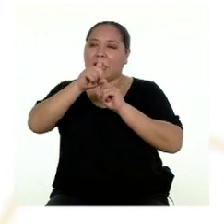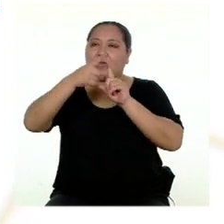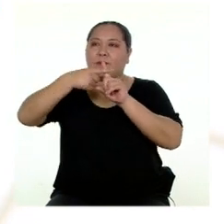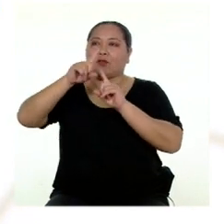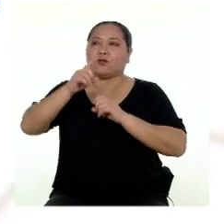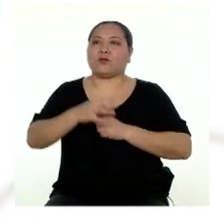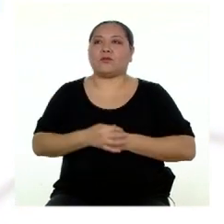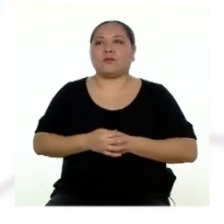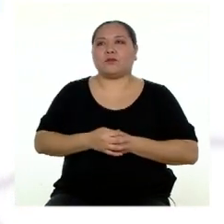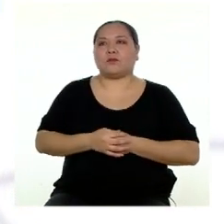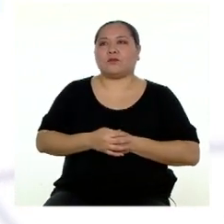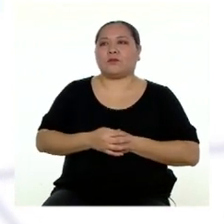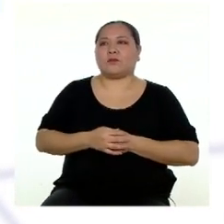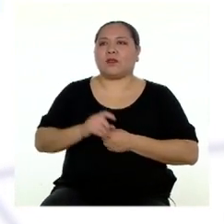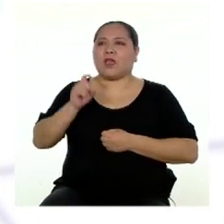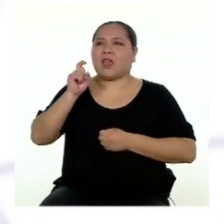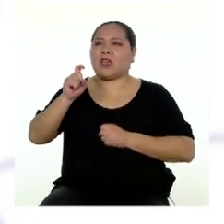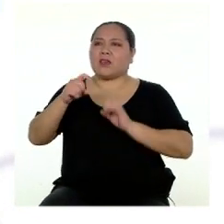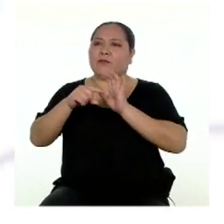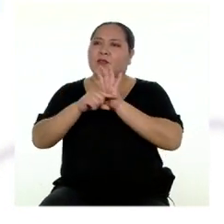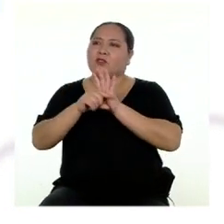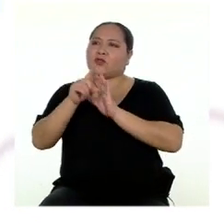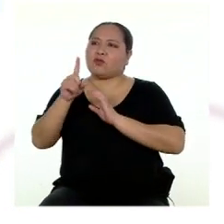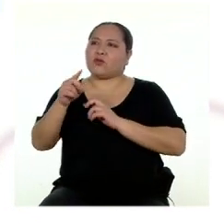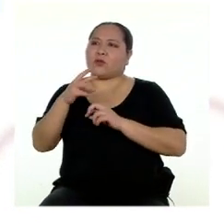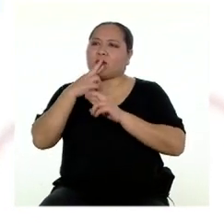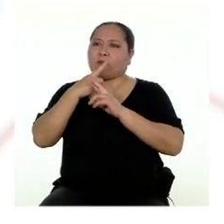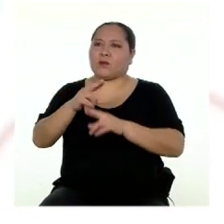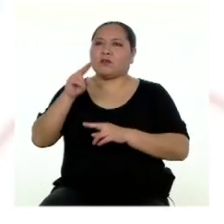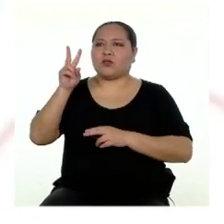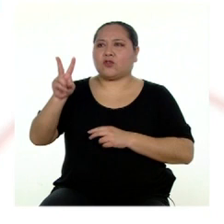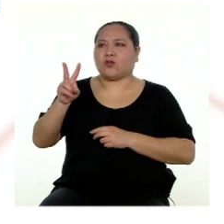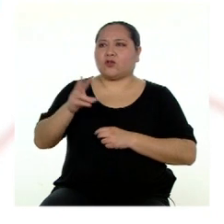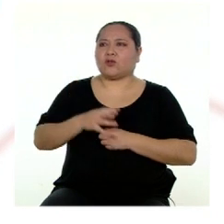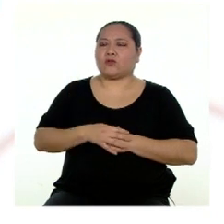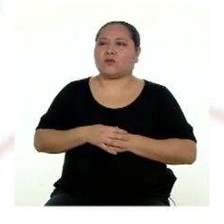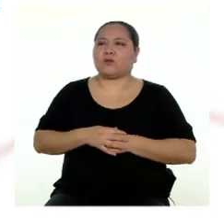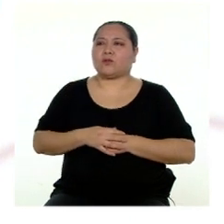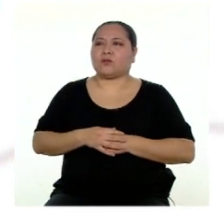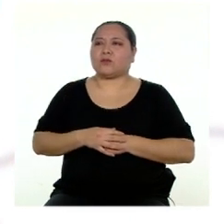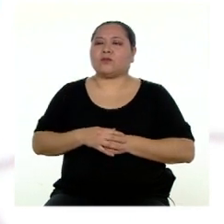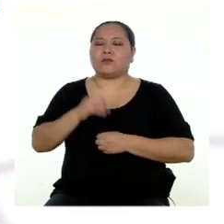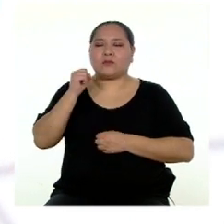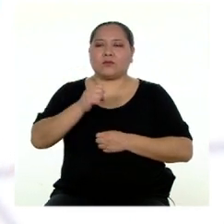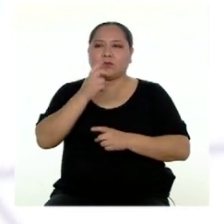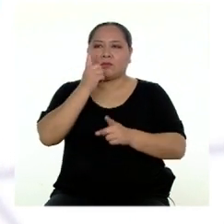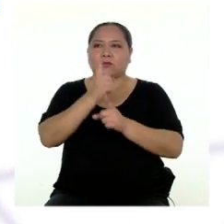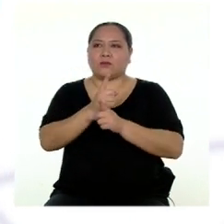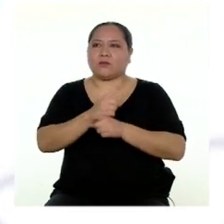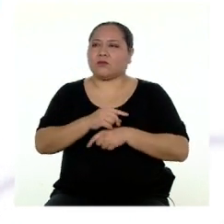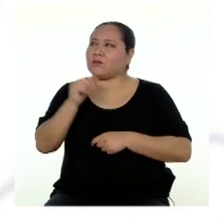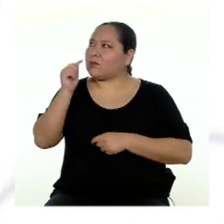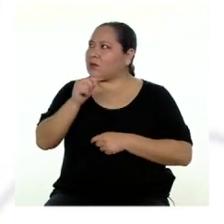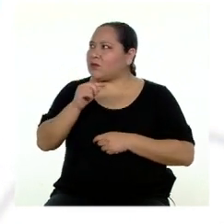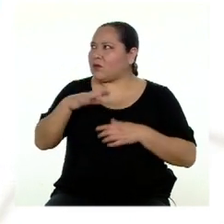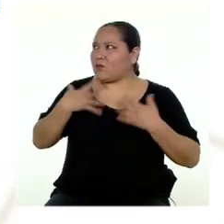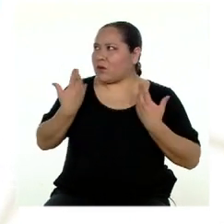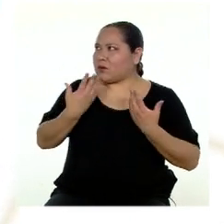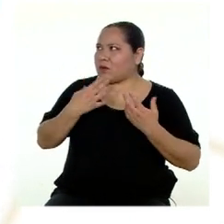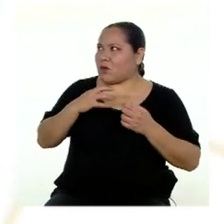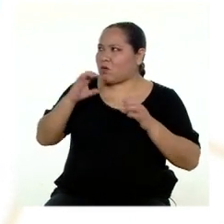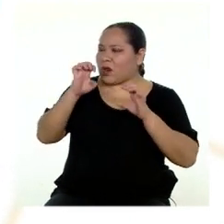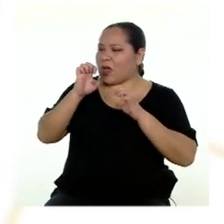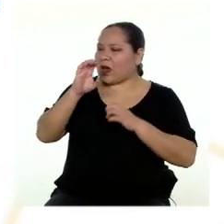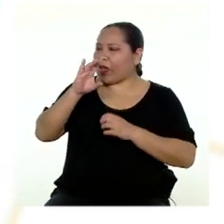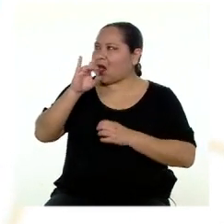la celda que dice x menos 1, el resultado es 2, ¿no? Sí, el resultado es ese. ¿Y eso puede ser una ecuación?